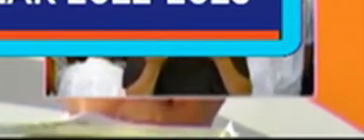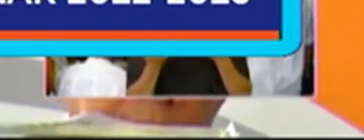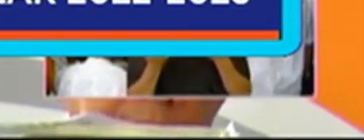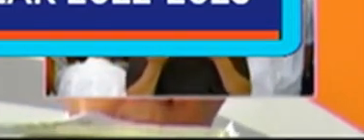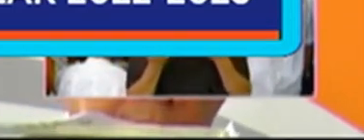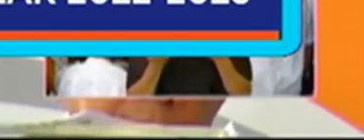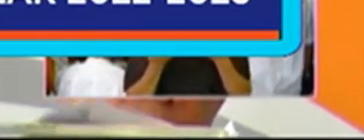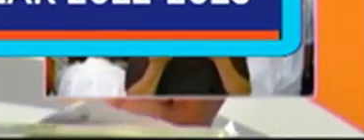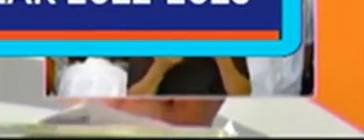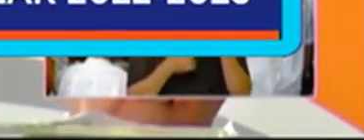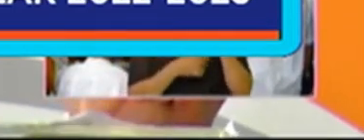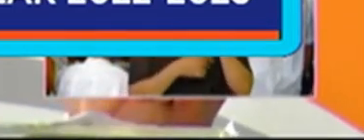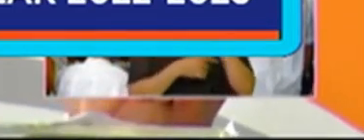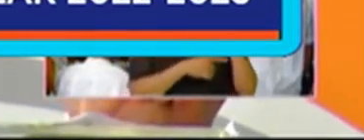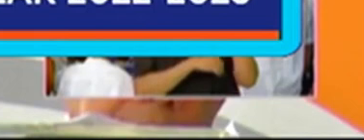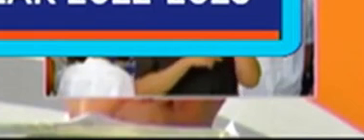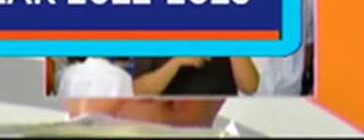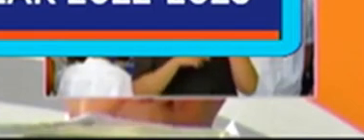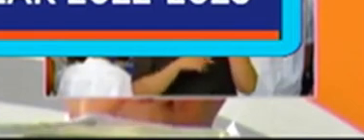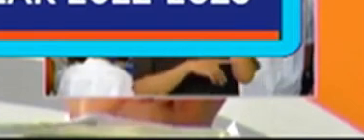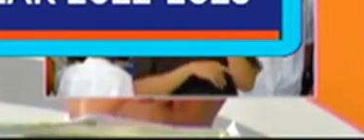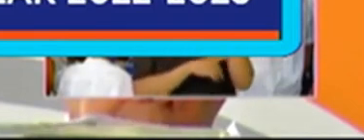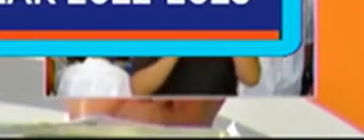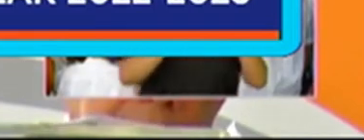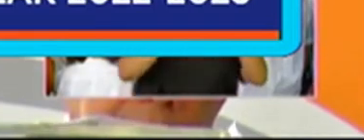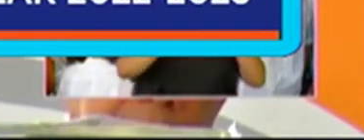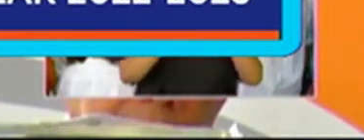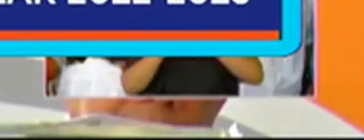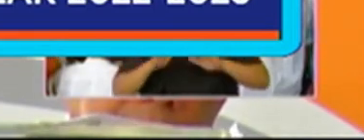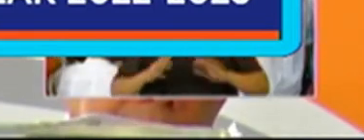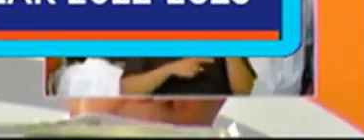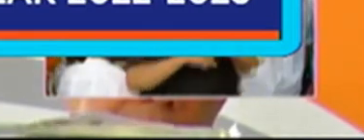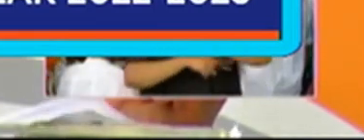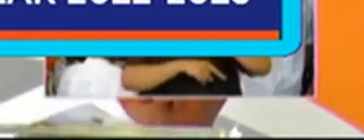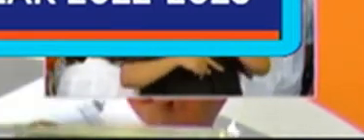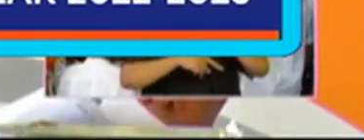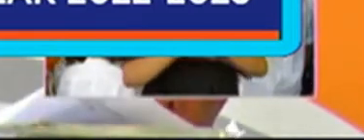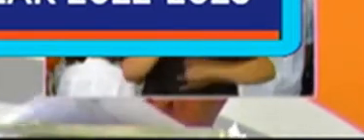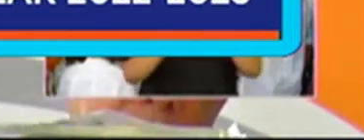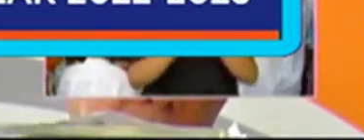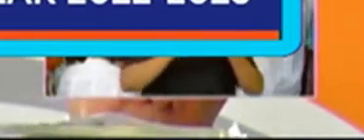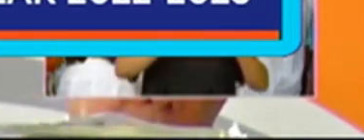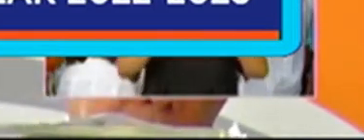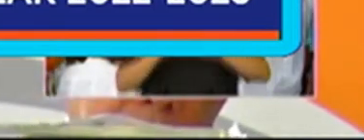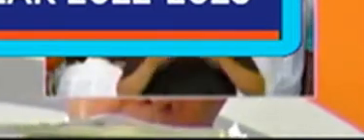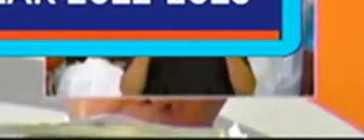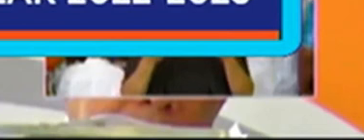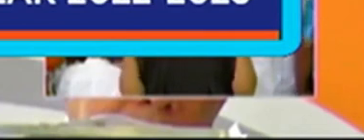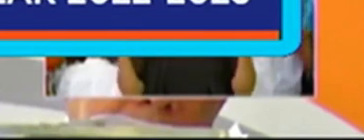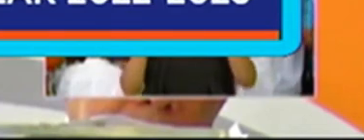septiembre, se celebra el Día Internacional de la Paz. De manera pues que es un